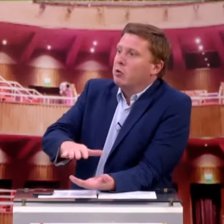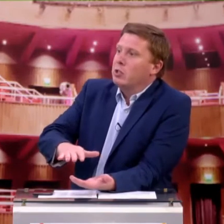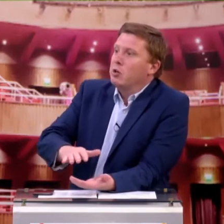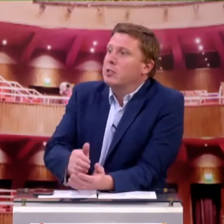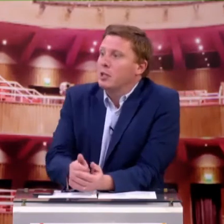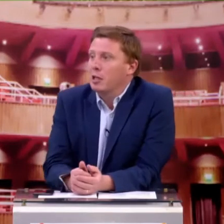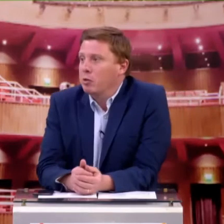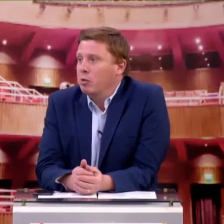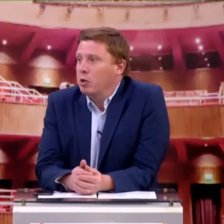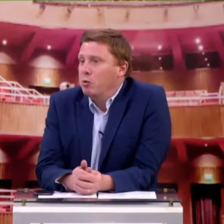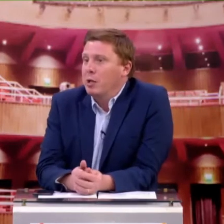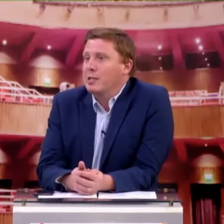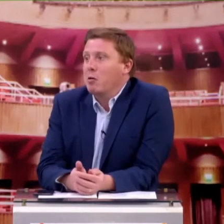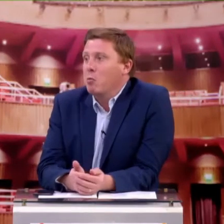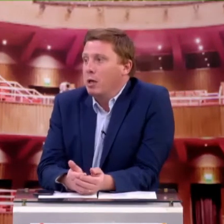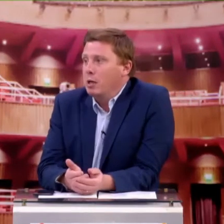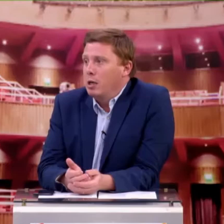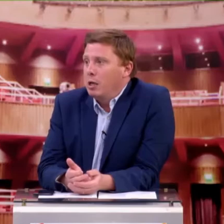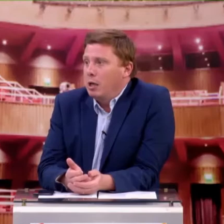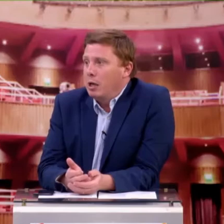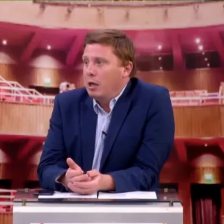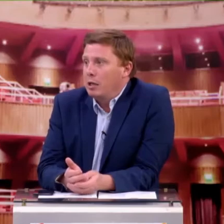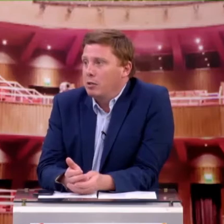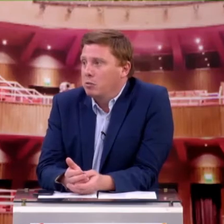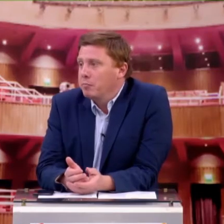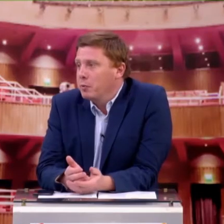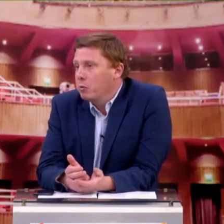condicionan ciertas cuestiones uno ve que en san juan